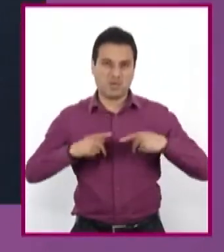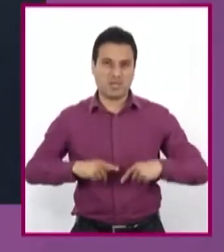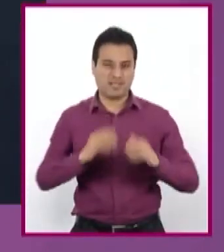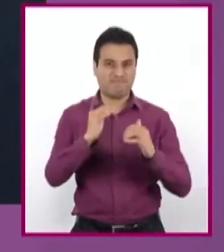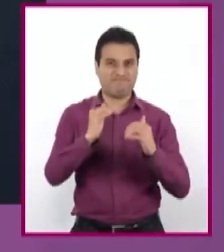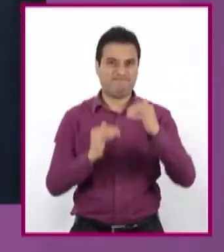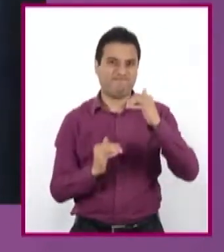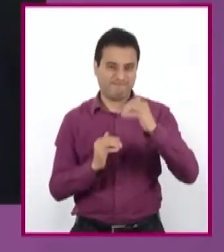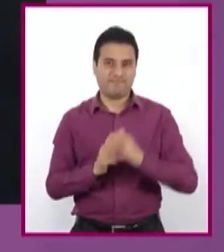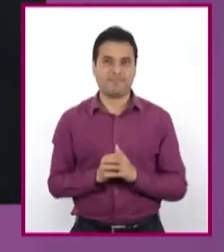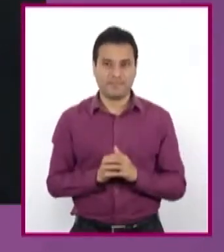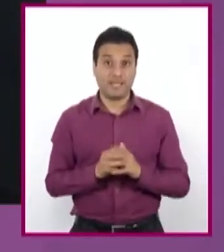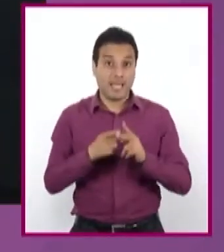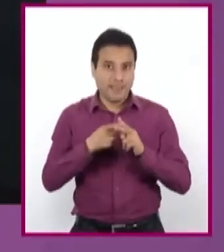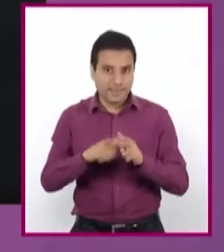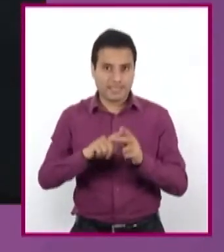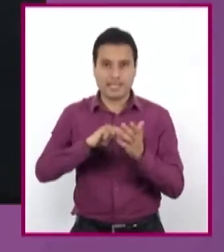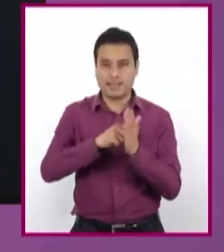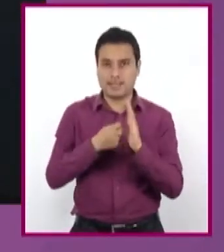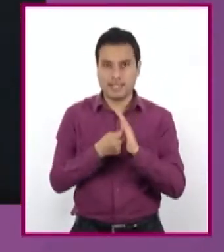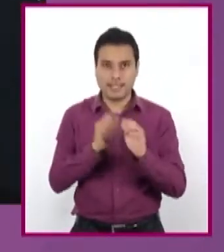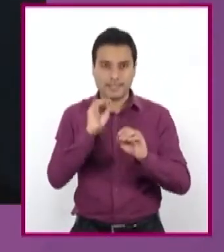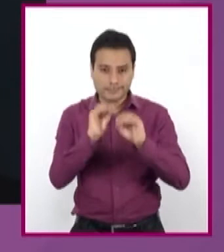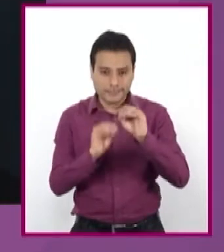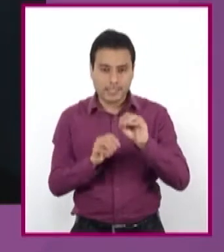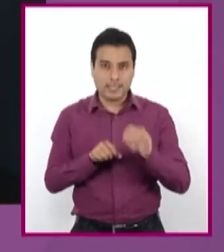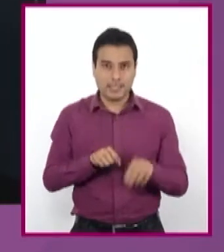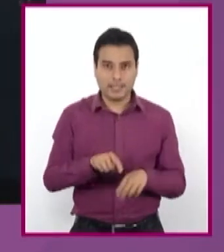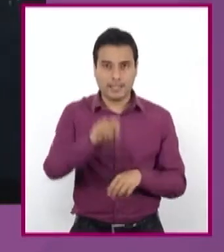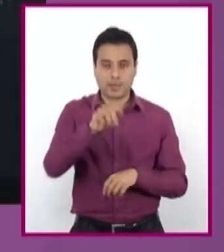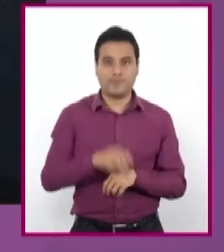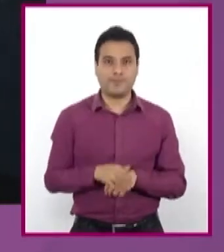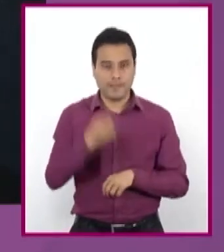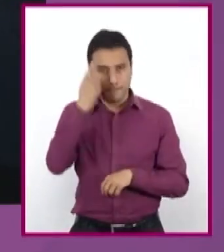la utilización de técnicas de riego para aplicarlas en la